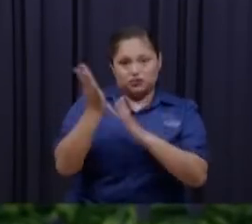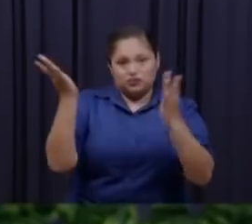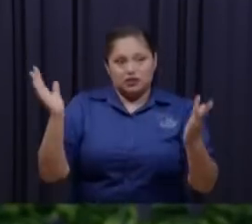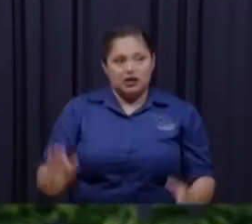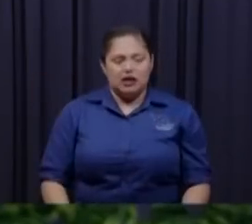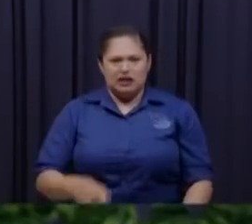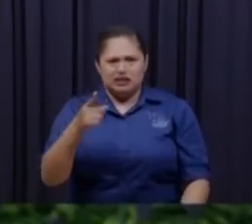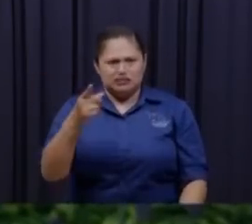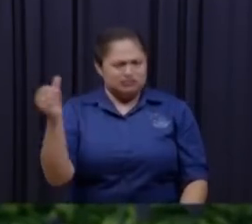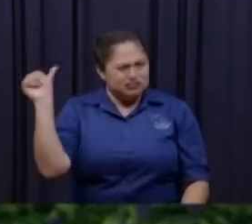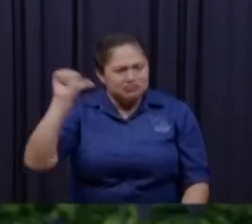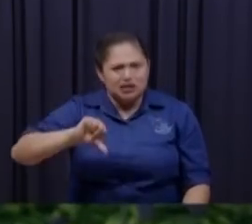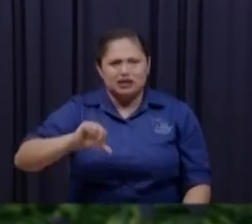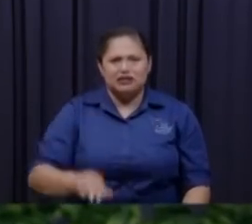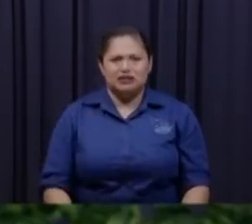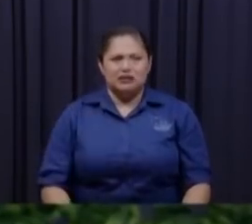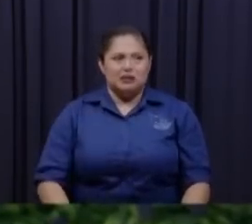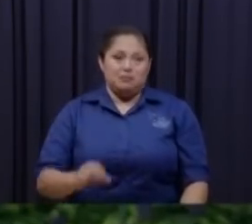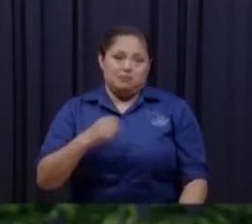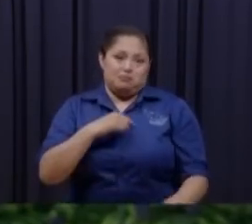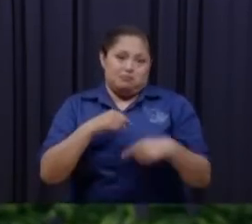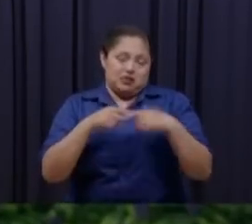terrible realidad. Dice: